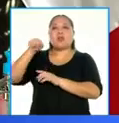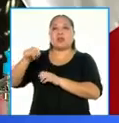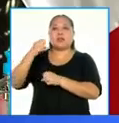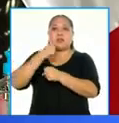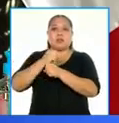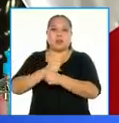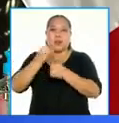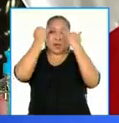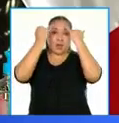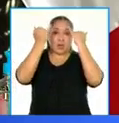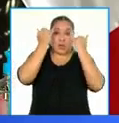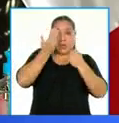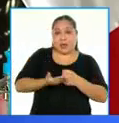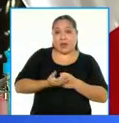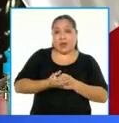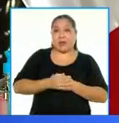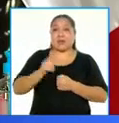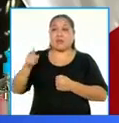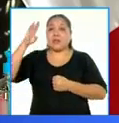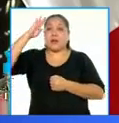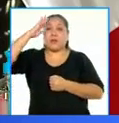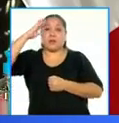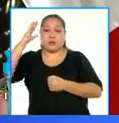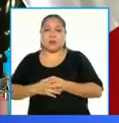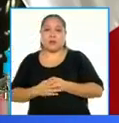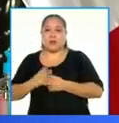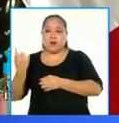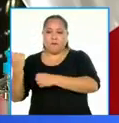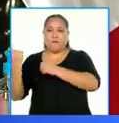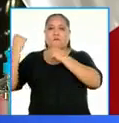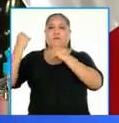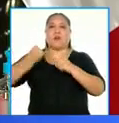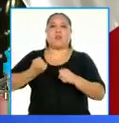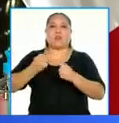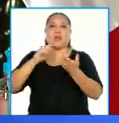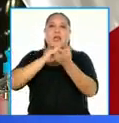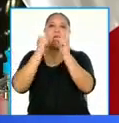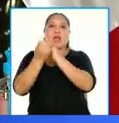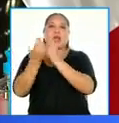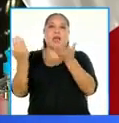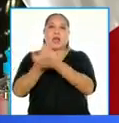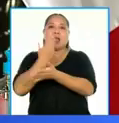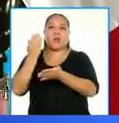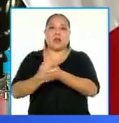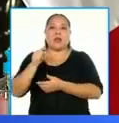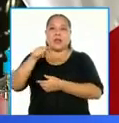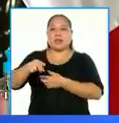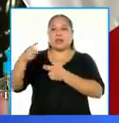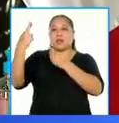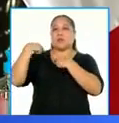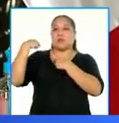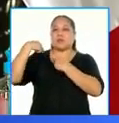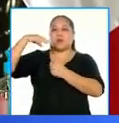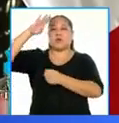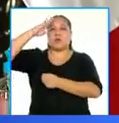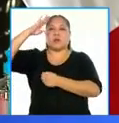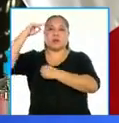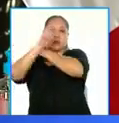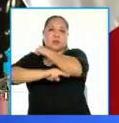la idea nuestra es que si la policía se ha de fortalecer y modernizar, esa será tarea de la Policía Nacional del